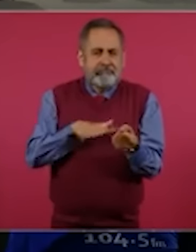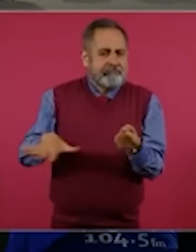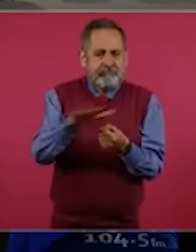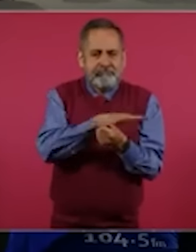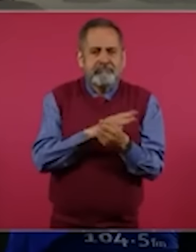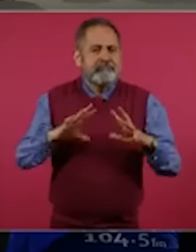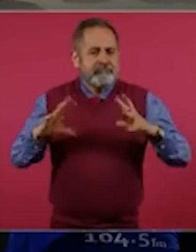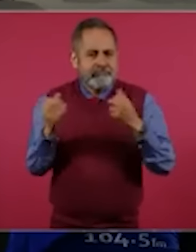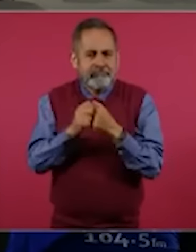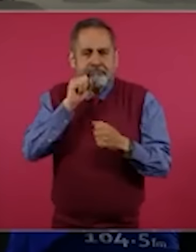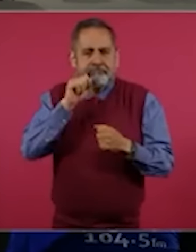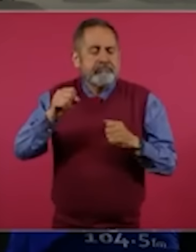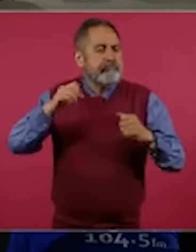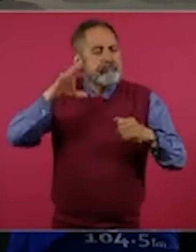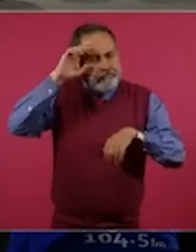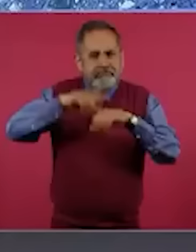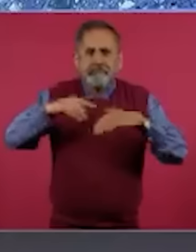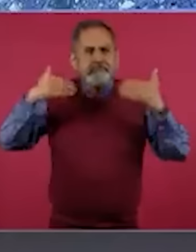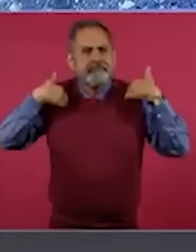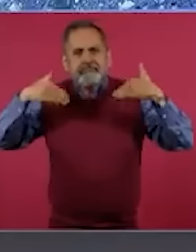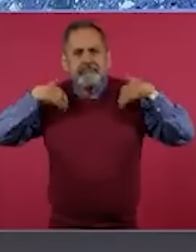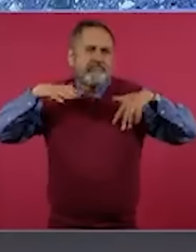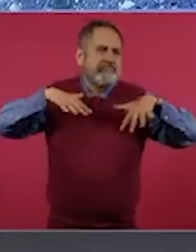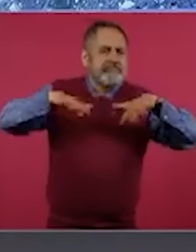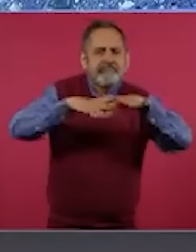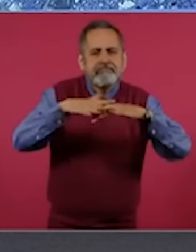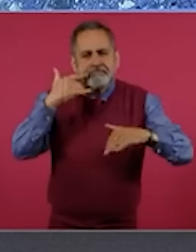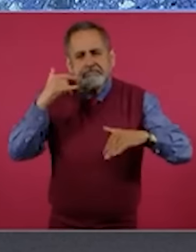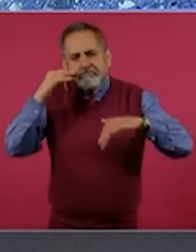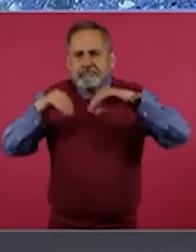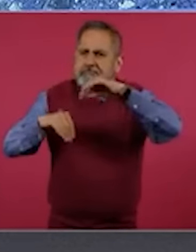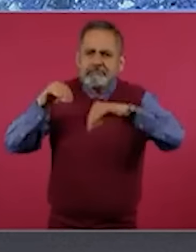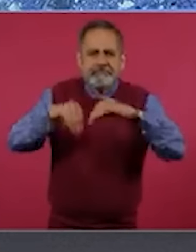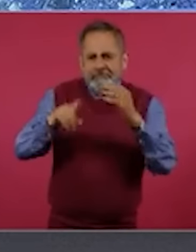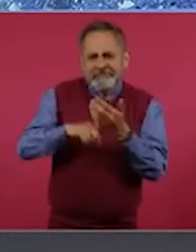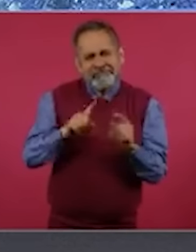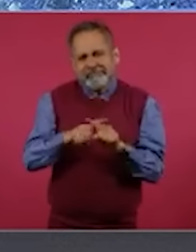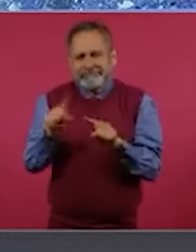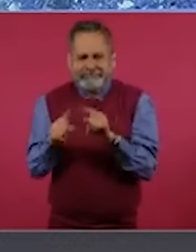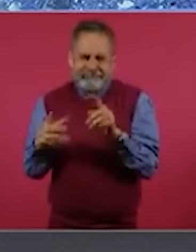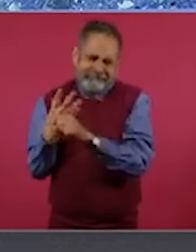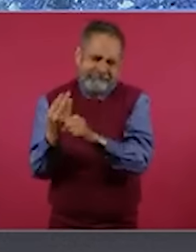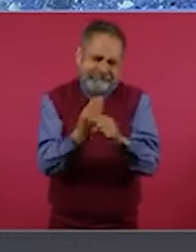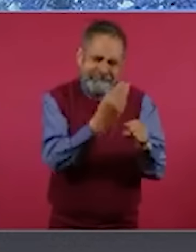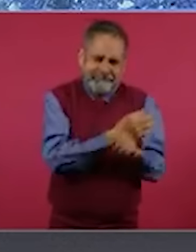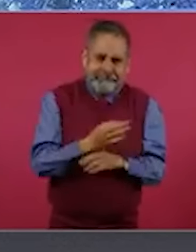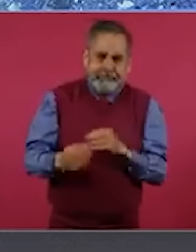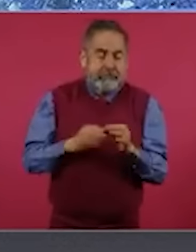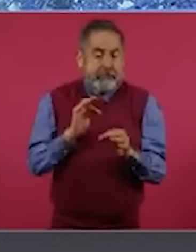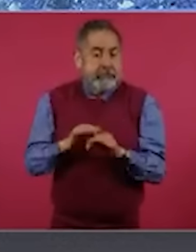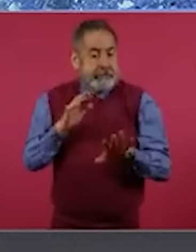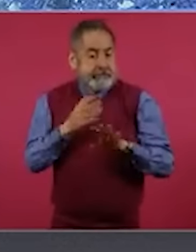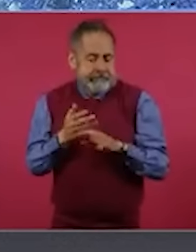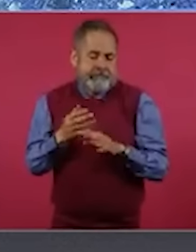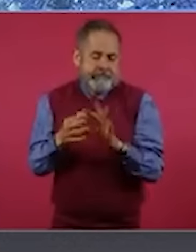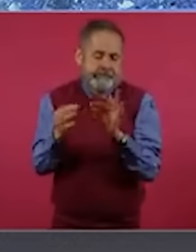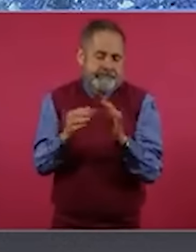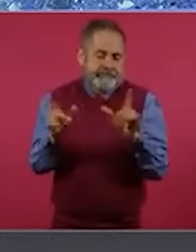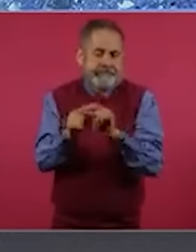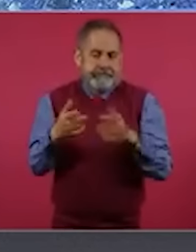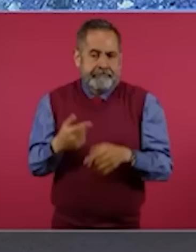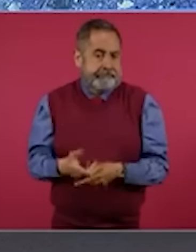Serán también destinos culturales con espacios expositivos y distinta oferta cultural. Esto es a muy grandes rasgos el